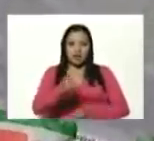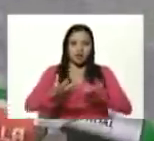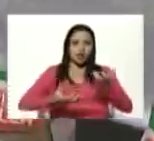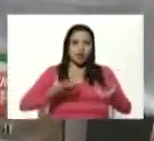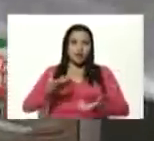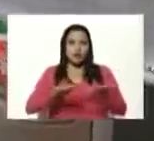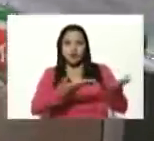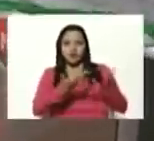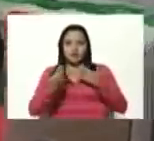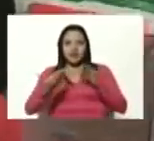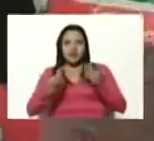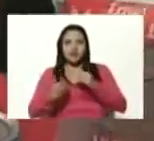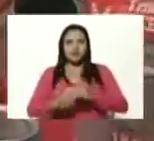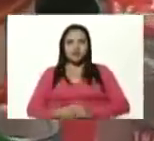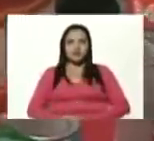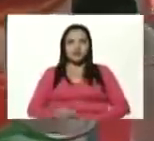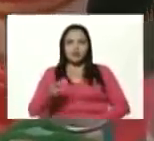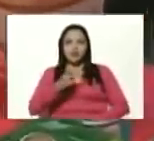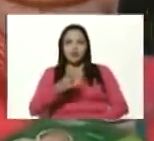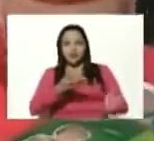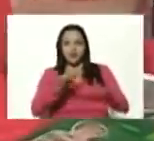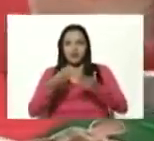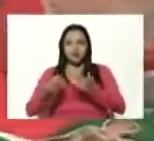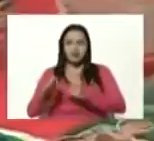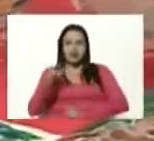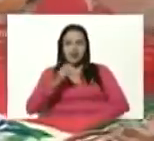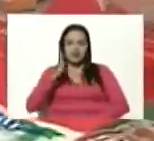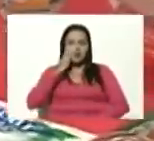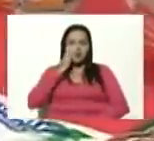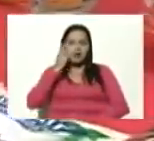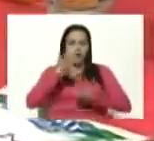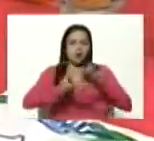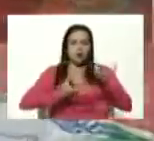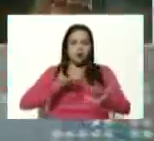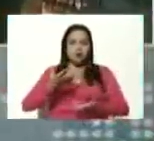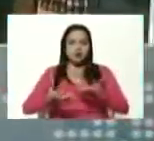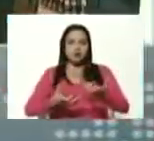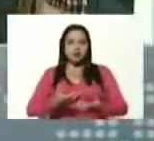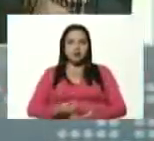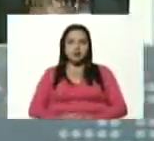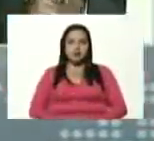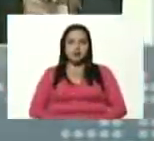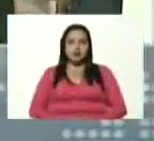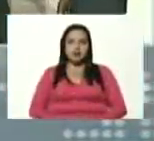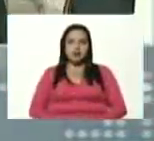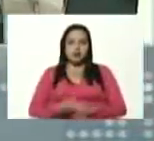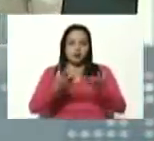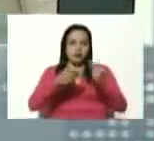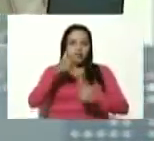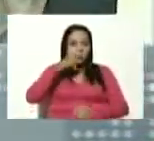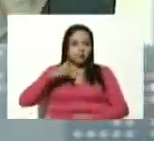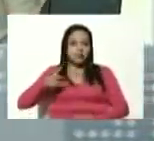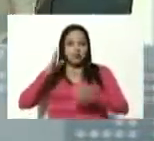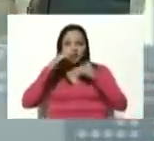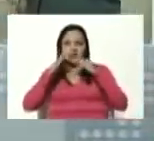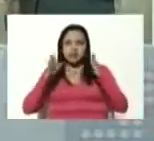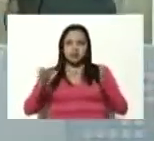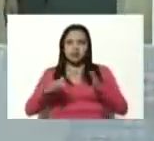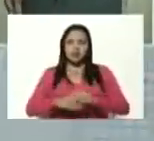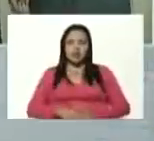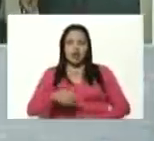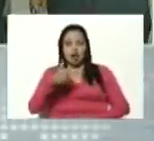Rubén. Ajá. Pasa, Rubén. Aquí está nuestra madre cocinera. Este es Mindalia Silva. ¿Cuántas personas atendemos aquí en almuerzo y ahorita merienda? Ahorita